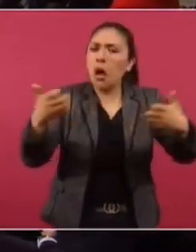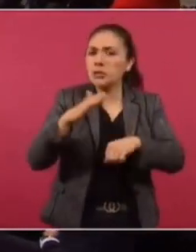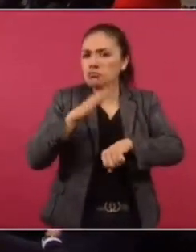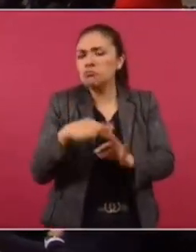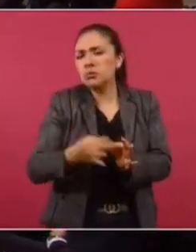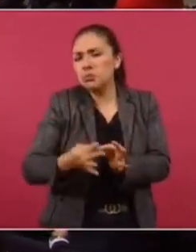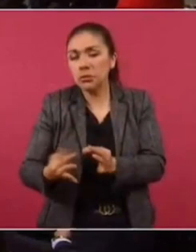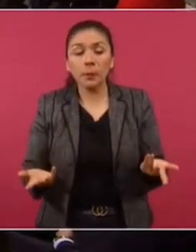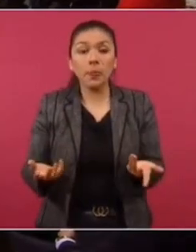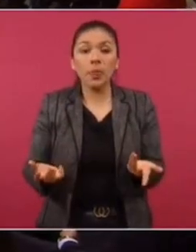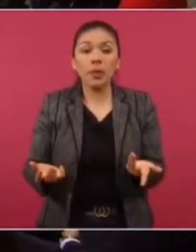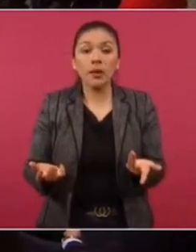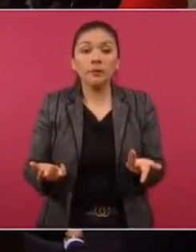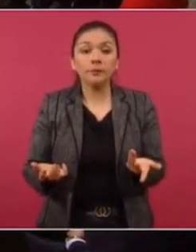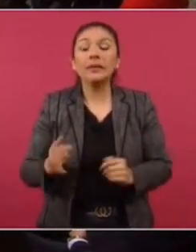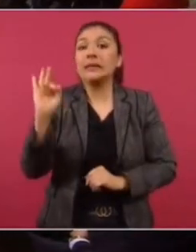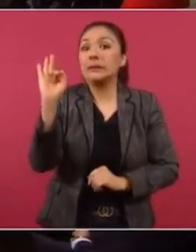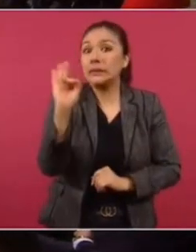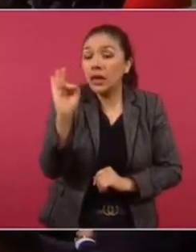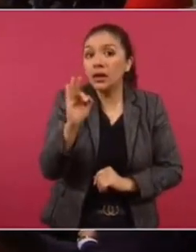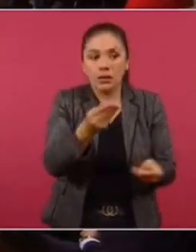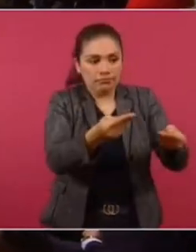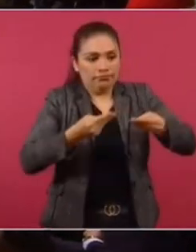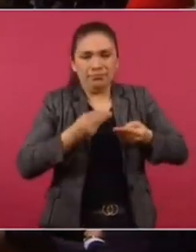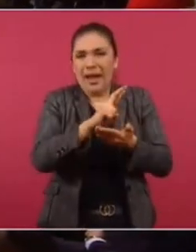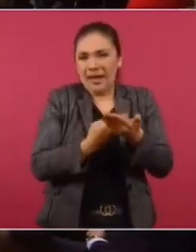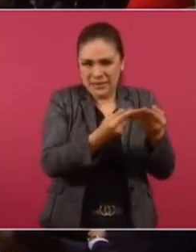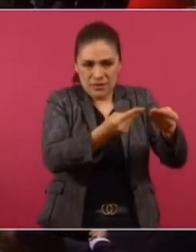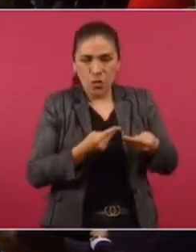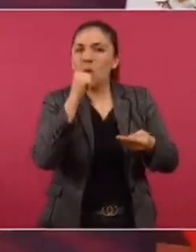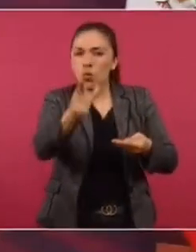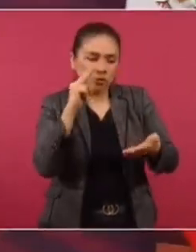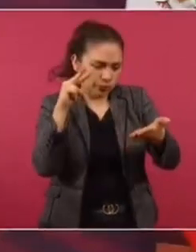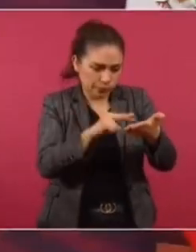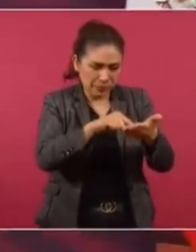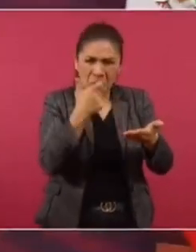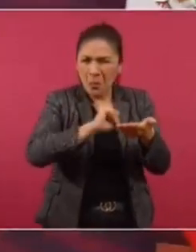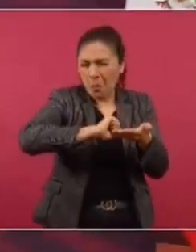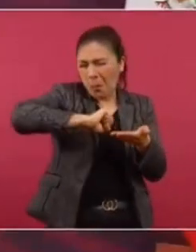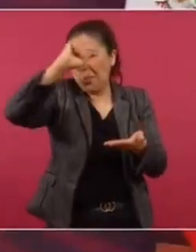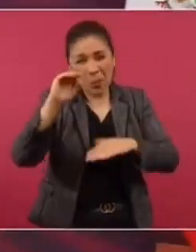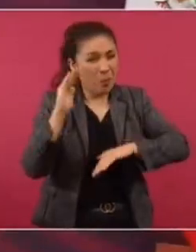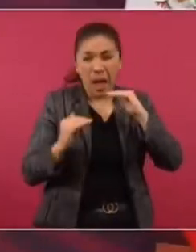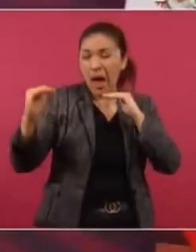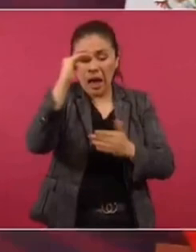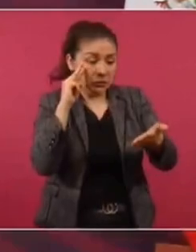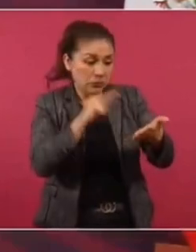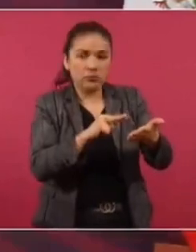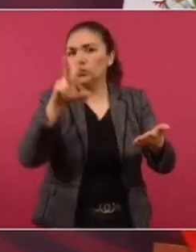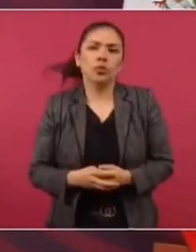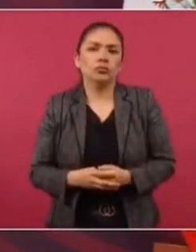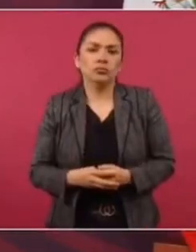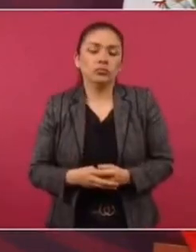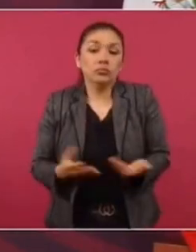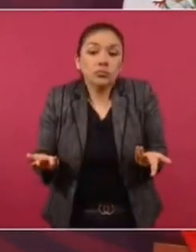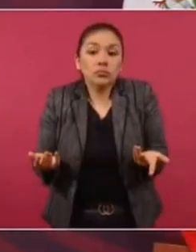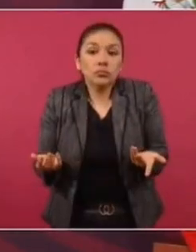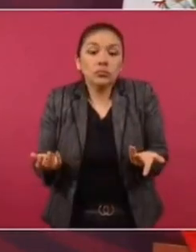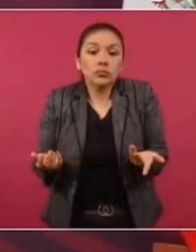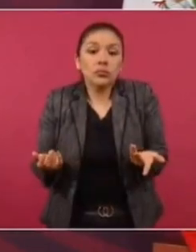Sí, llega un recibo de luz elevadísimo, pues es una injusticia.